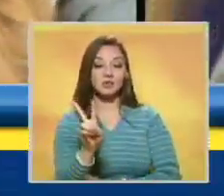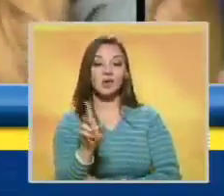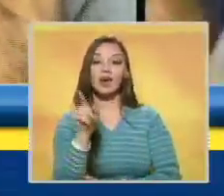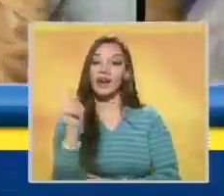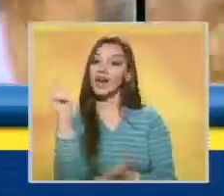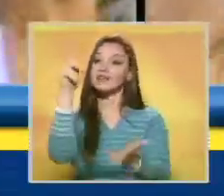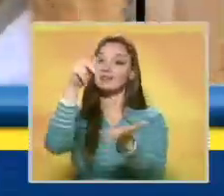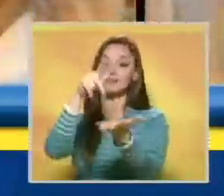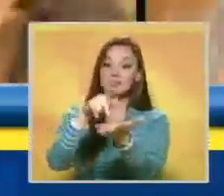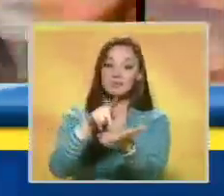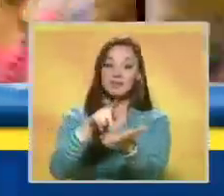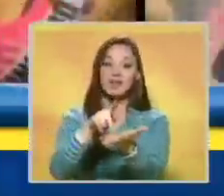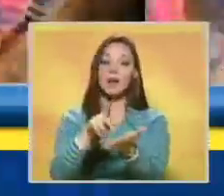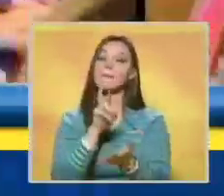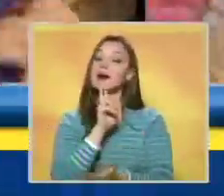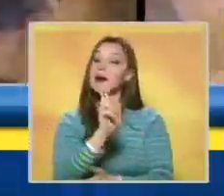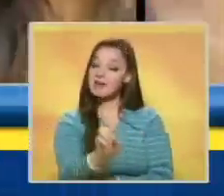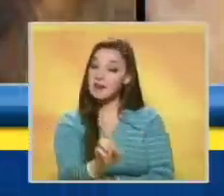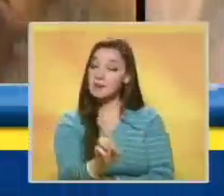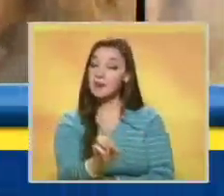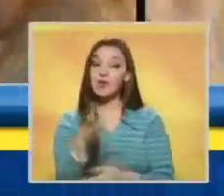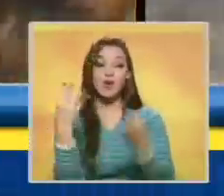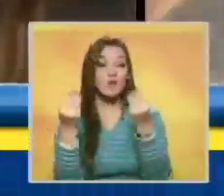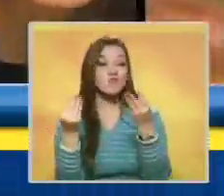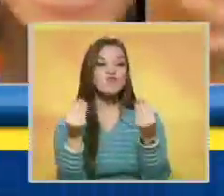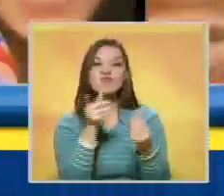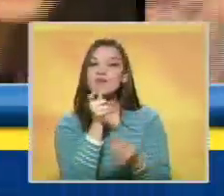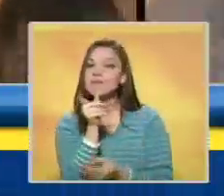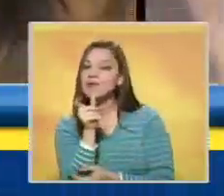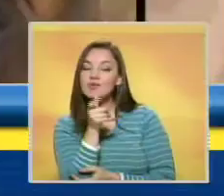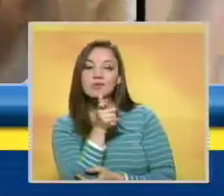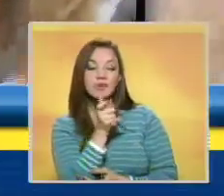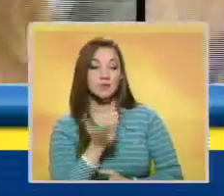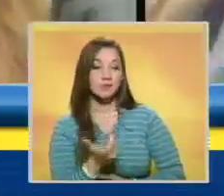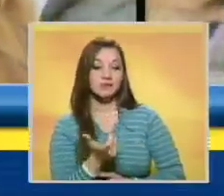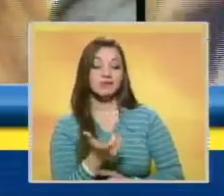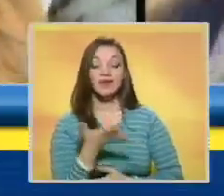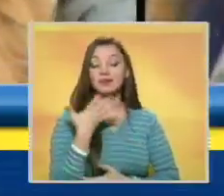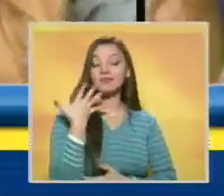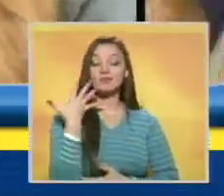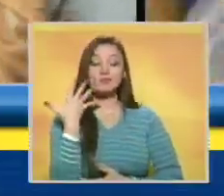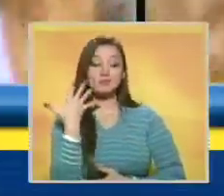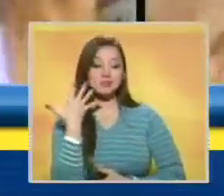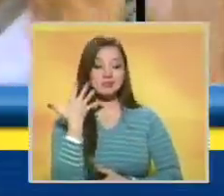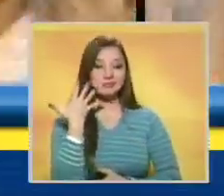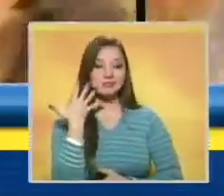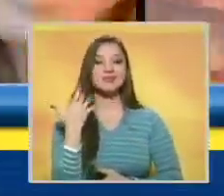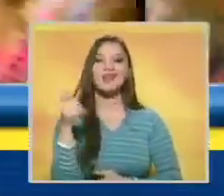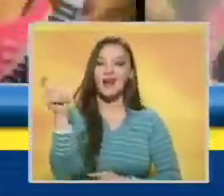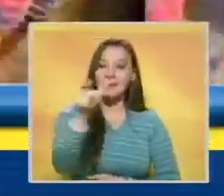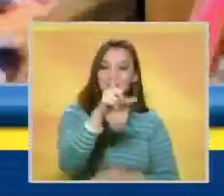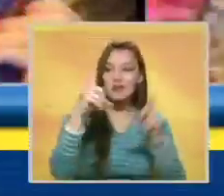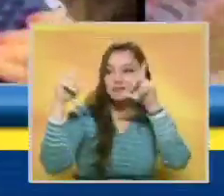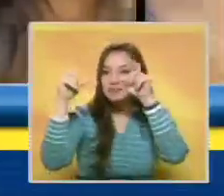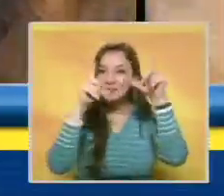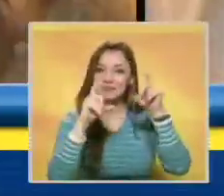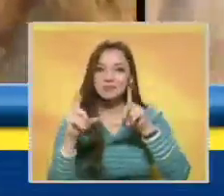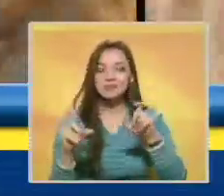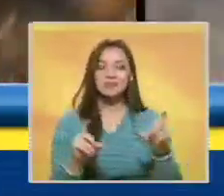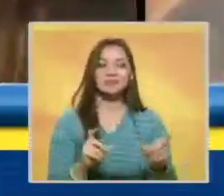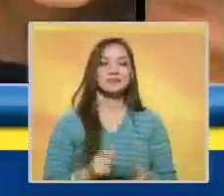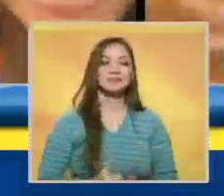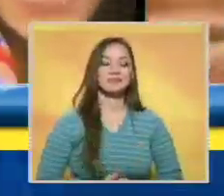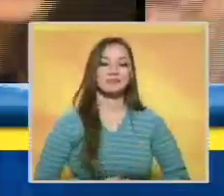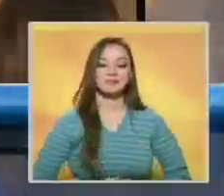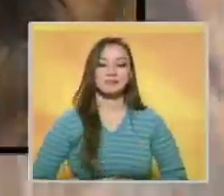estuvo presente para responder múltiples preguntas y seducir como pocas los flashes de los fotógrafos.